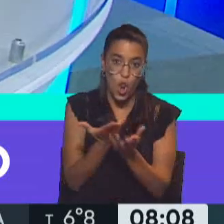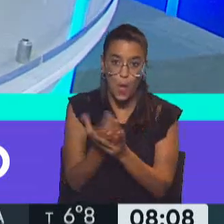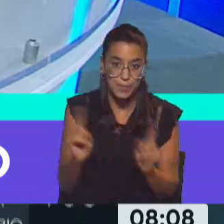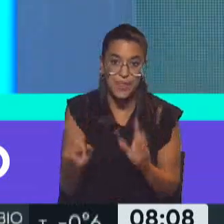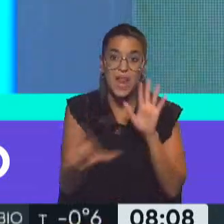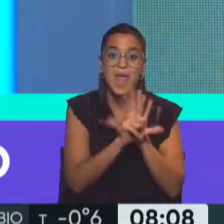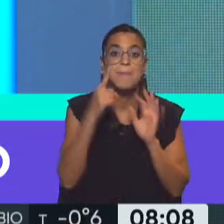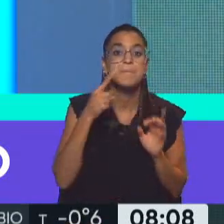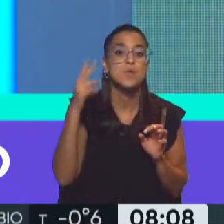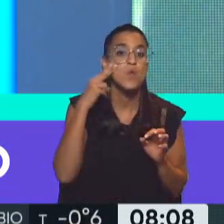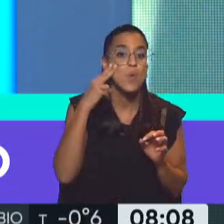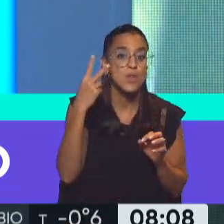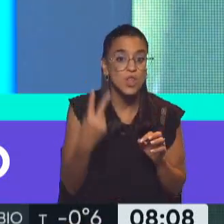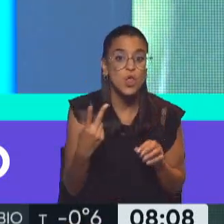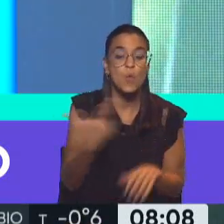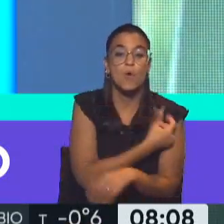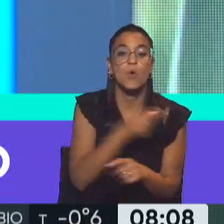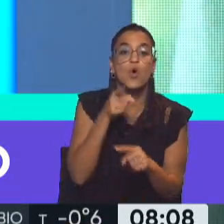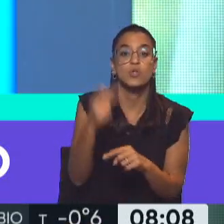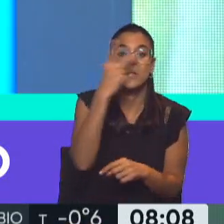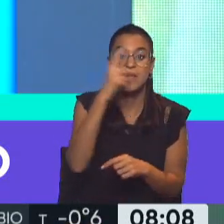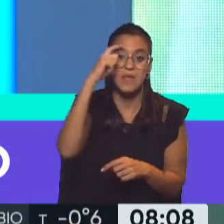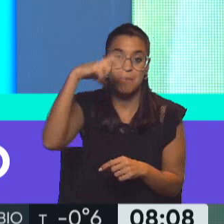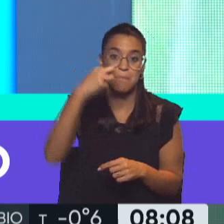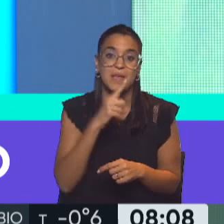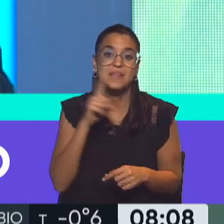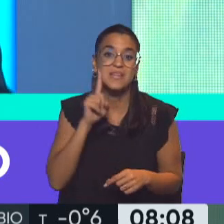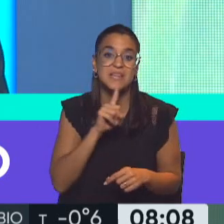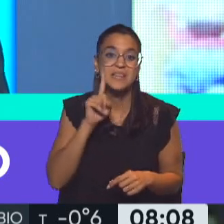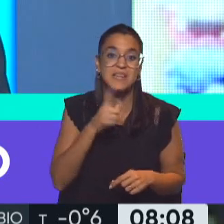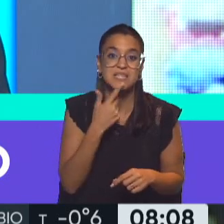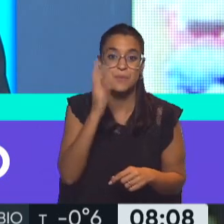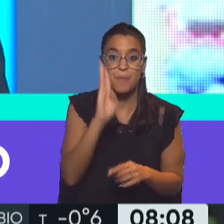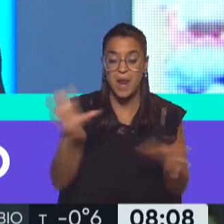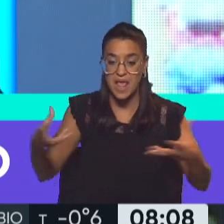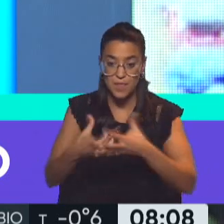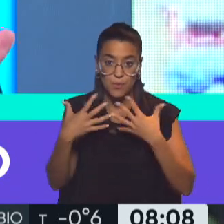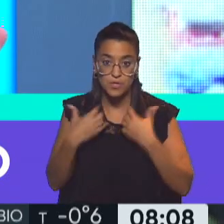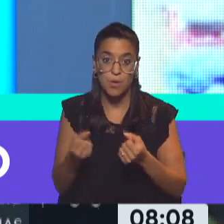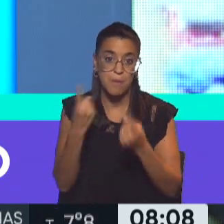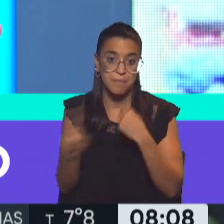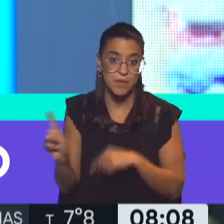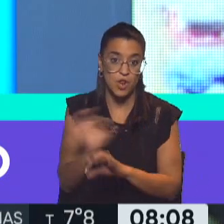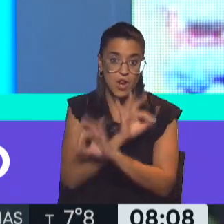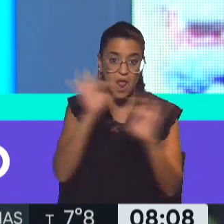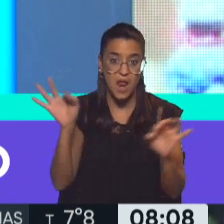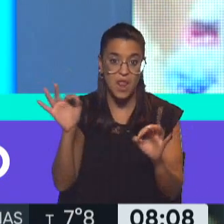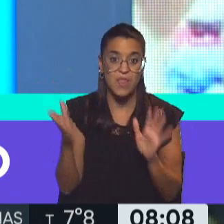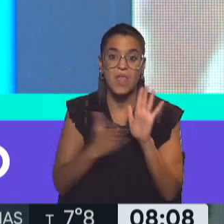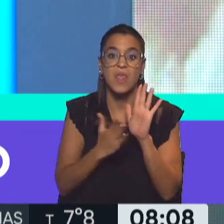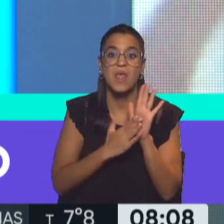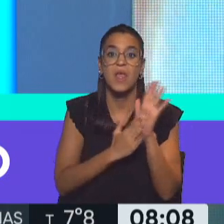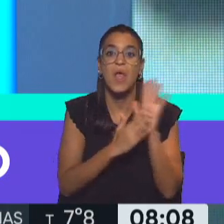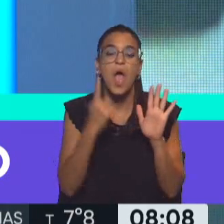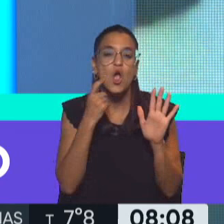una ley del año 1992 de Bueno. vacuna contra hepatitis B para todo el equipo de salud. Sin embargo,